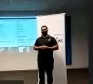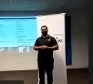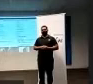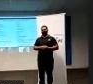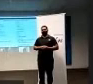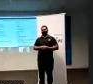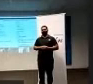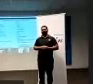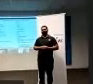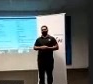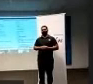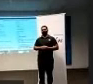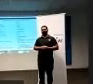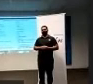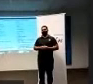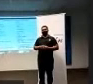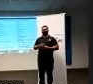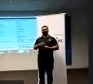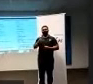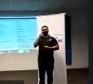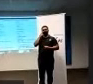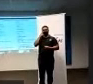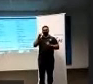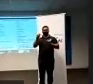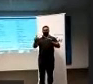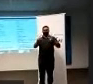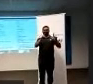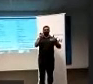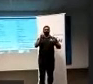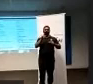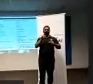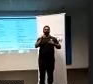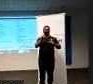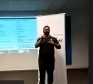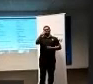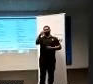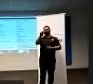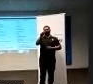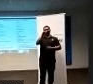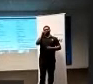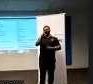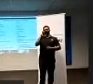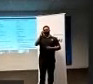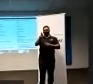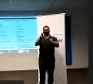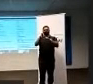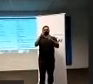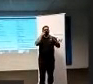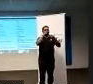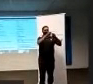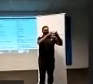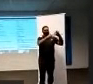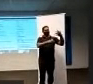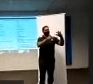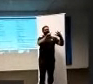Esta es la composición de la vacuna Pfizer. Dijimos que es una plataforma de ARN mensajero, indicación de uso 12 años y más,